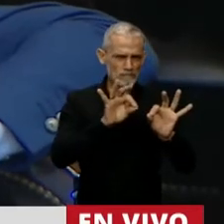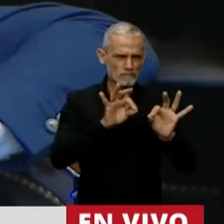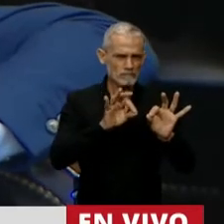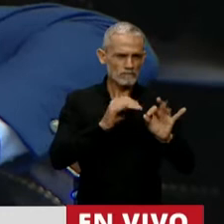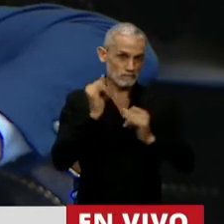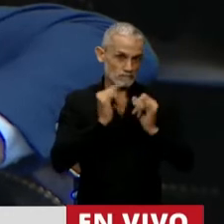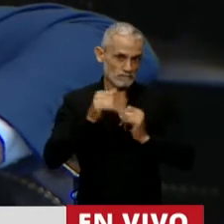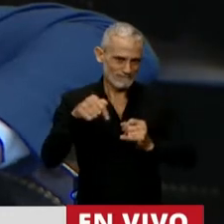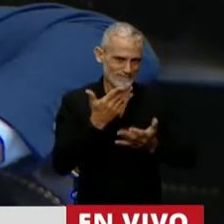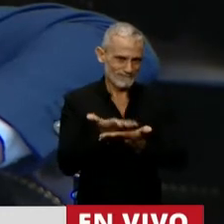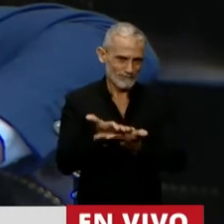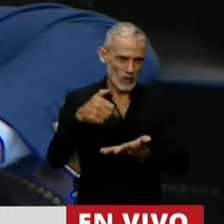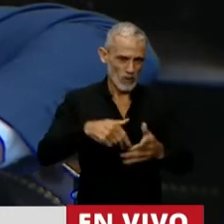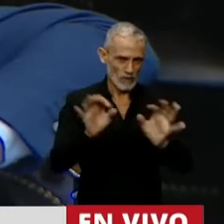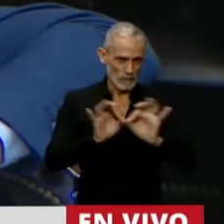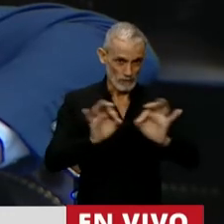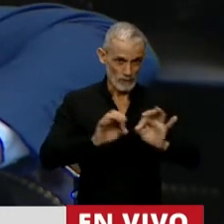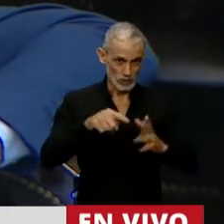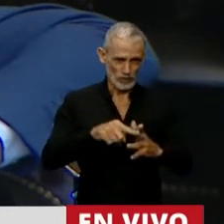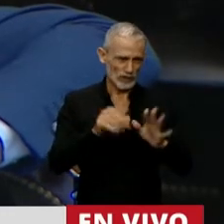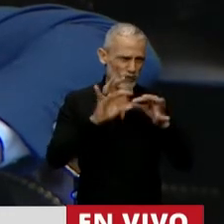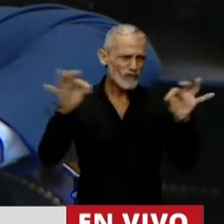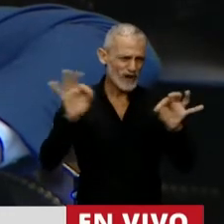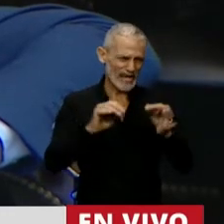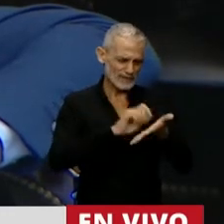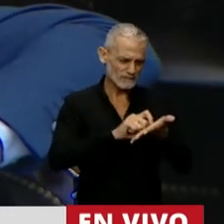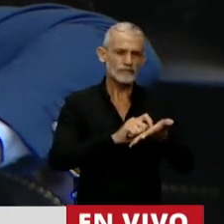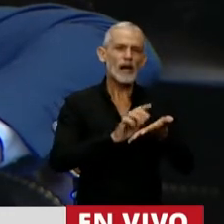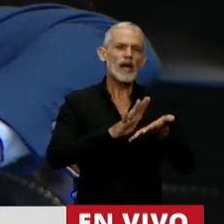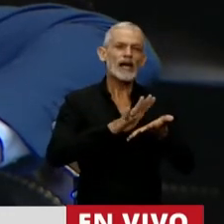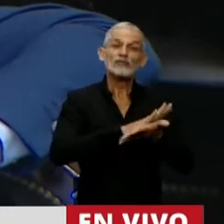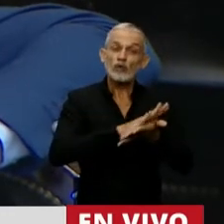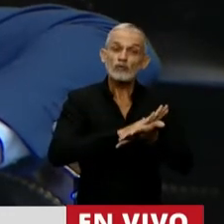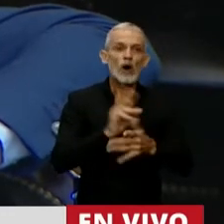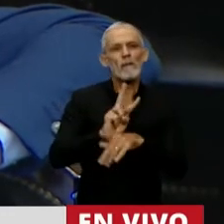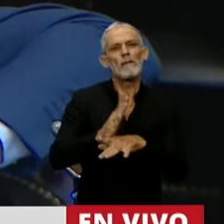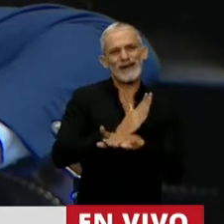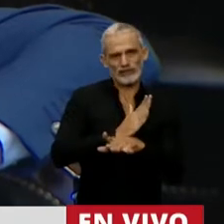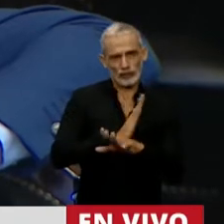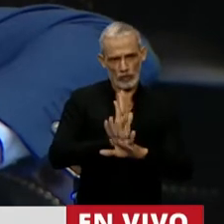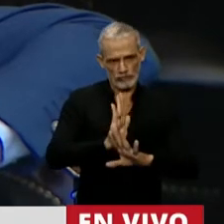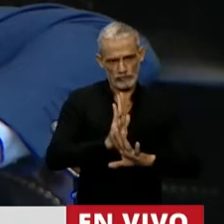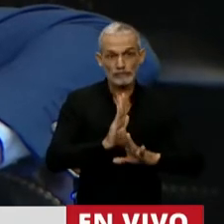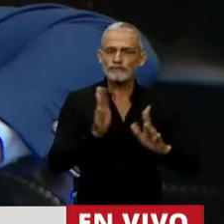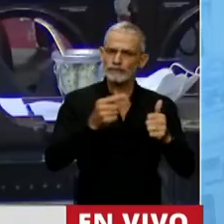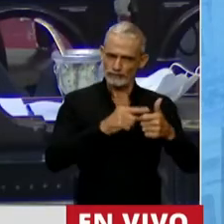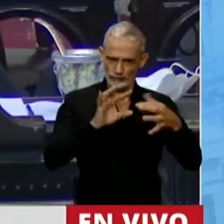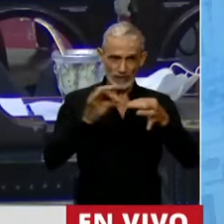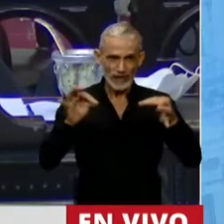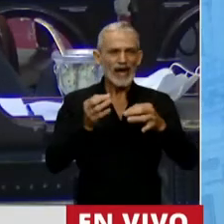que propician este proyecto la solución en la prevención la educación